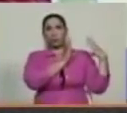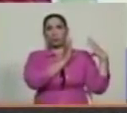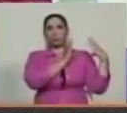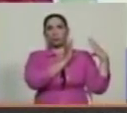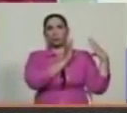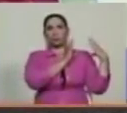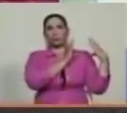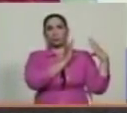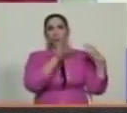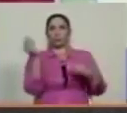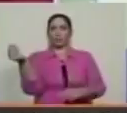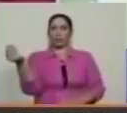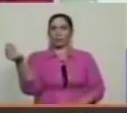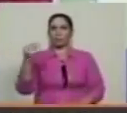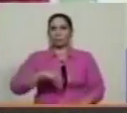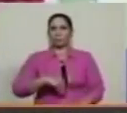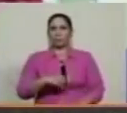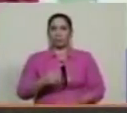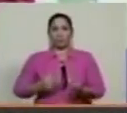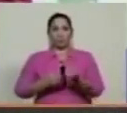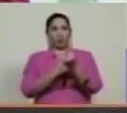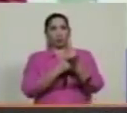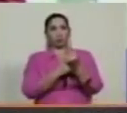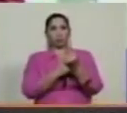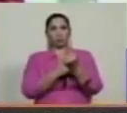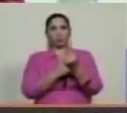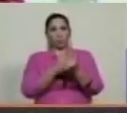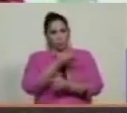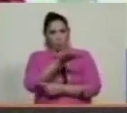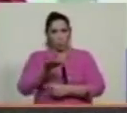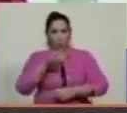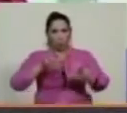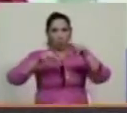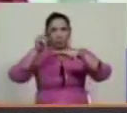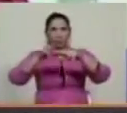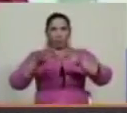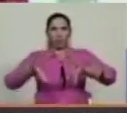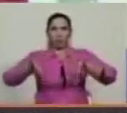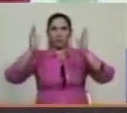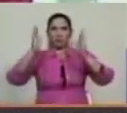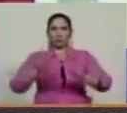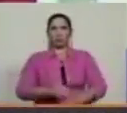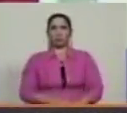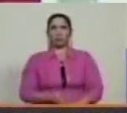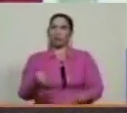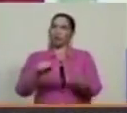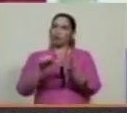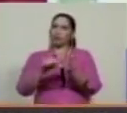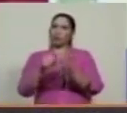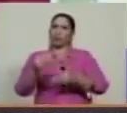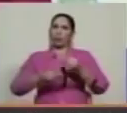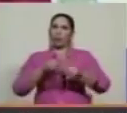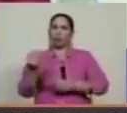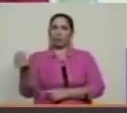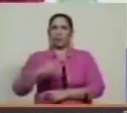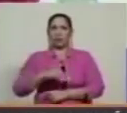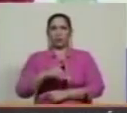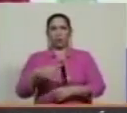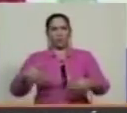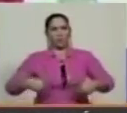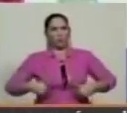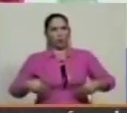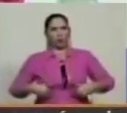la mayor, es la base. Usted va a construir un edificio y ¿dónde hace el mayor esfuerzo de